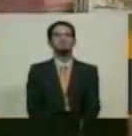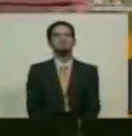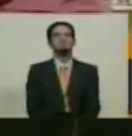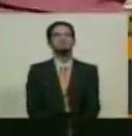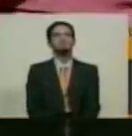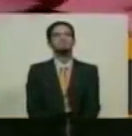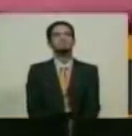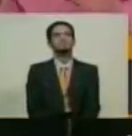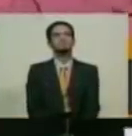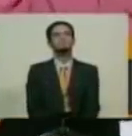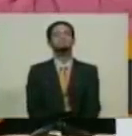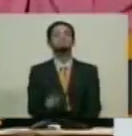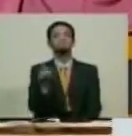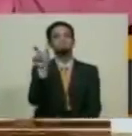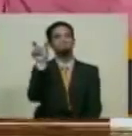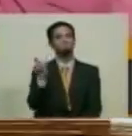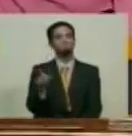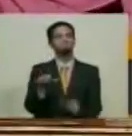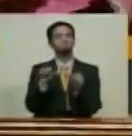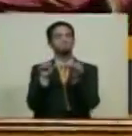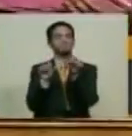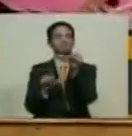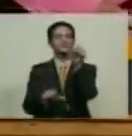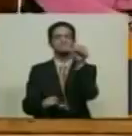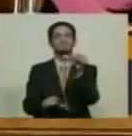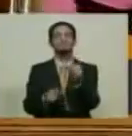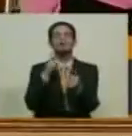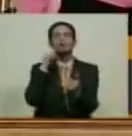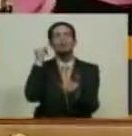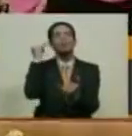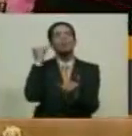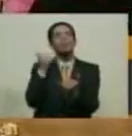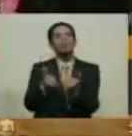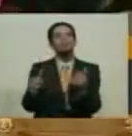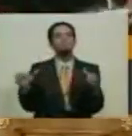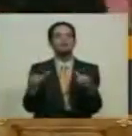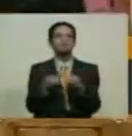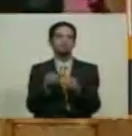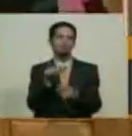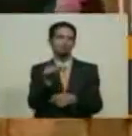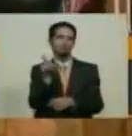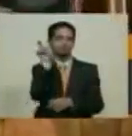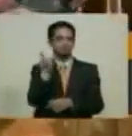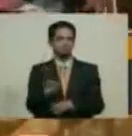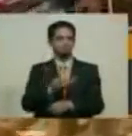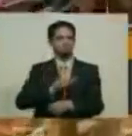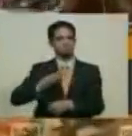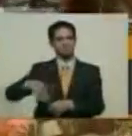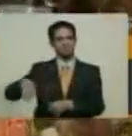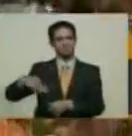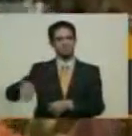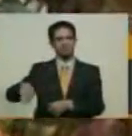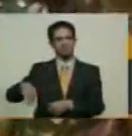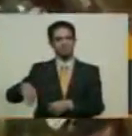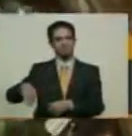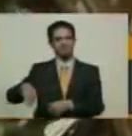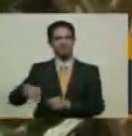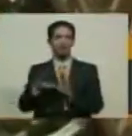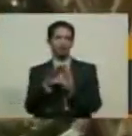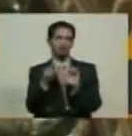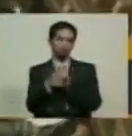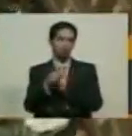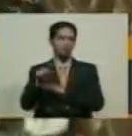Palabras de Delcy Rodríguez en esta última sesión como presidenta de la Asamblea Nacional Constituyente, luego que